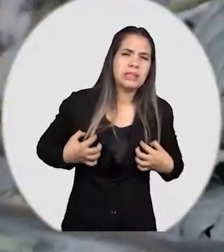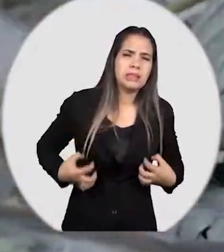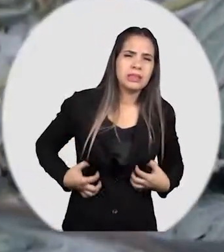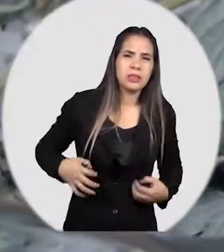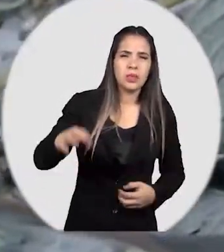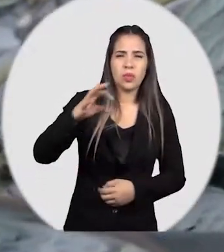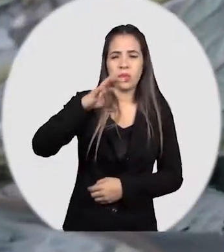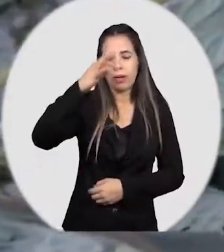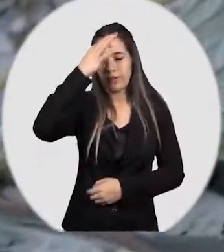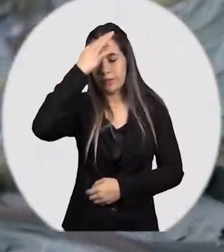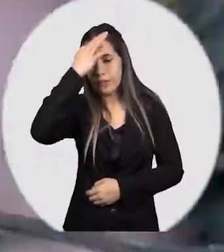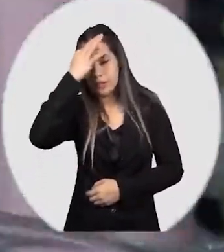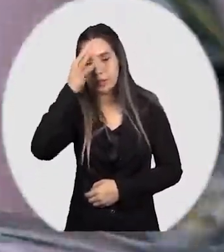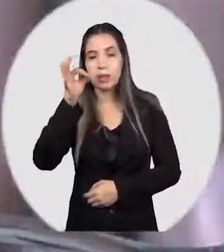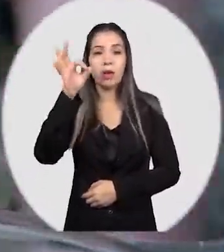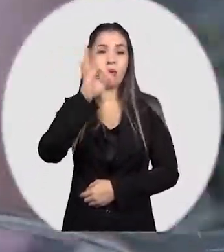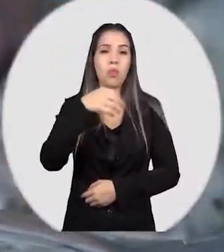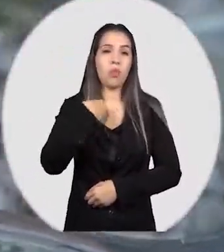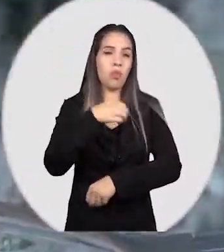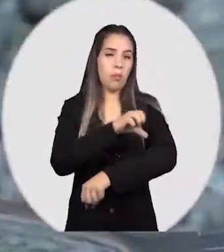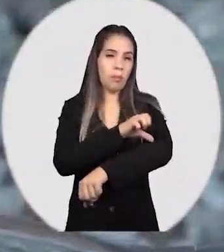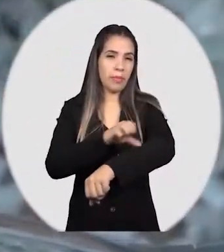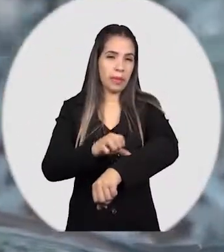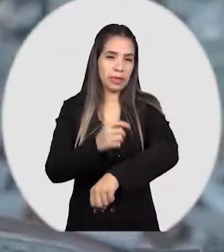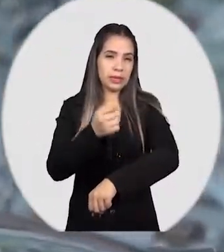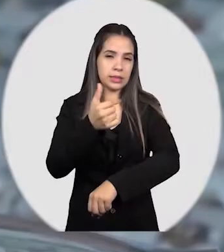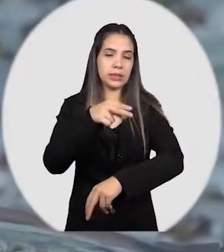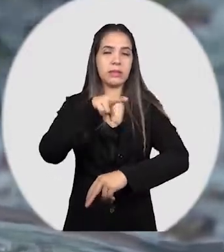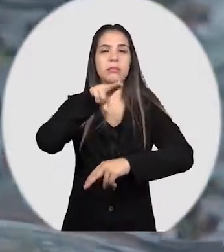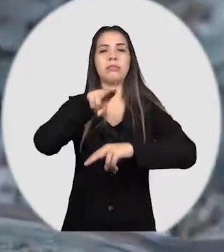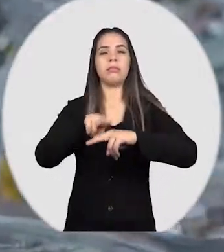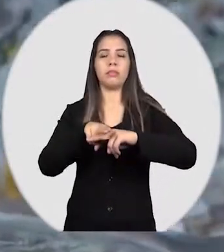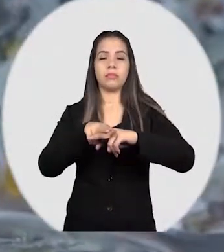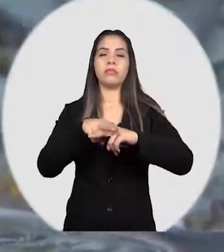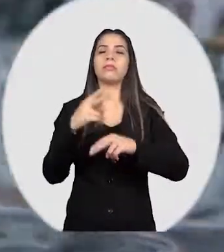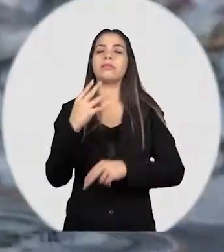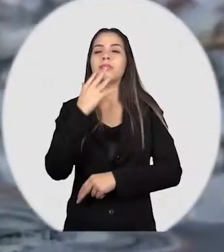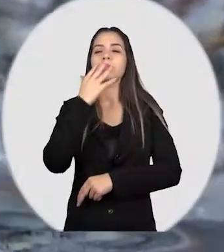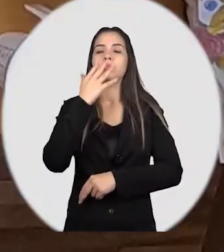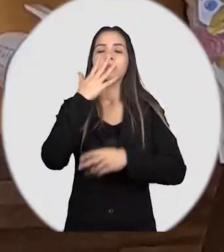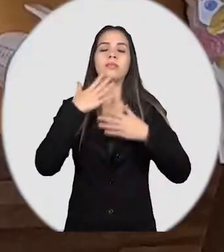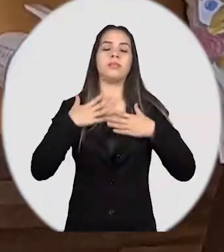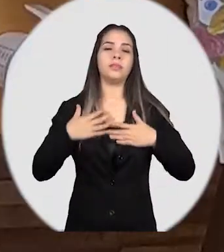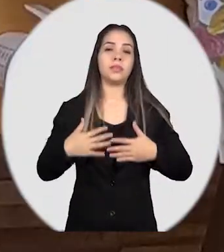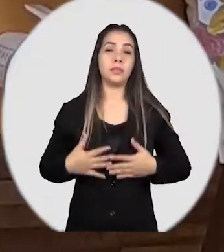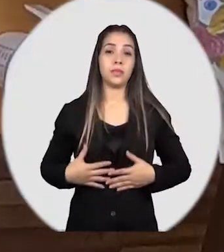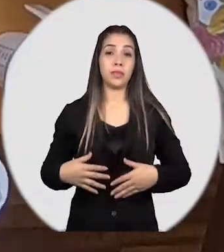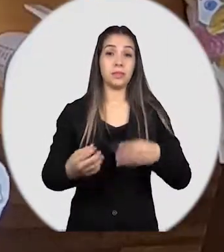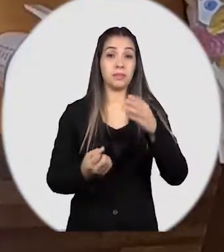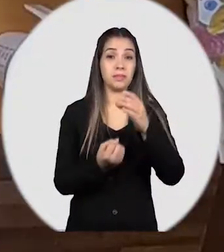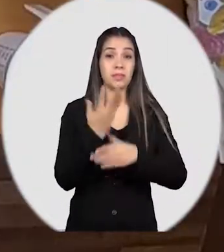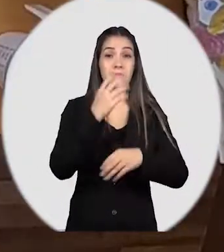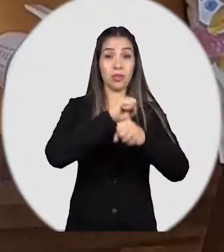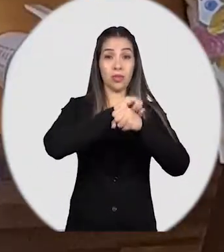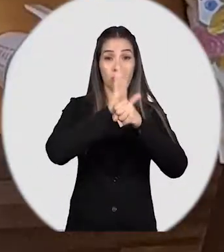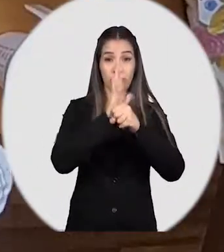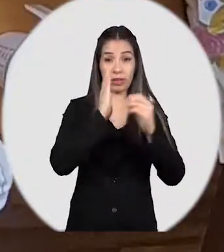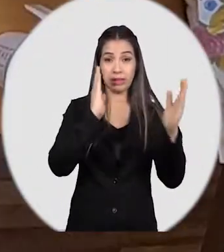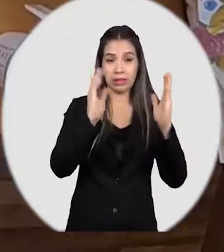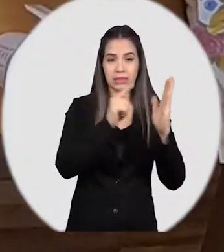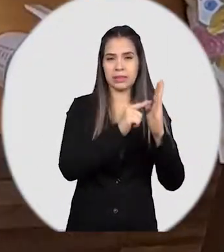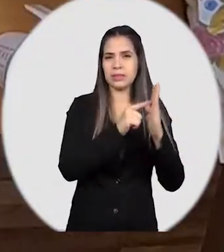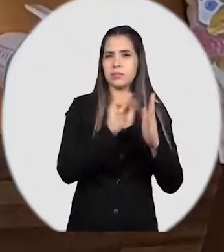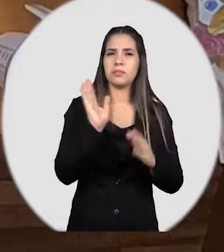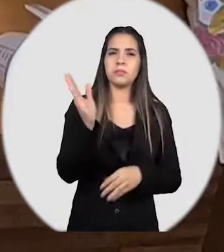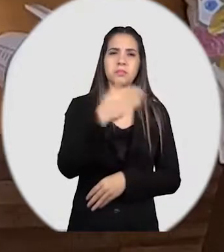también posoperatorio. En estos tiempos de COVID se utilizó bastante. Ahora, una vez que